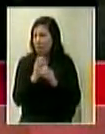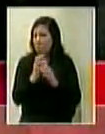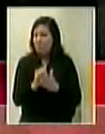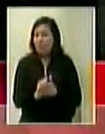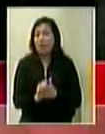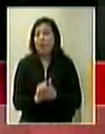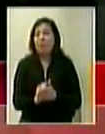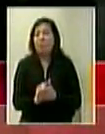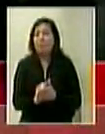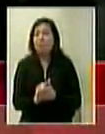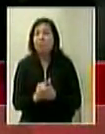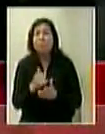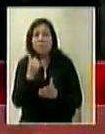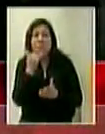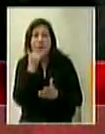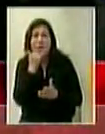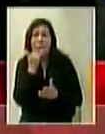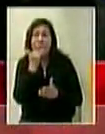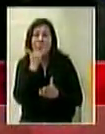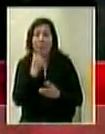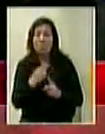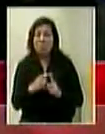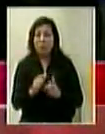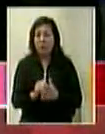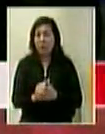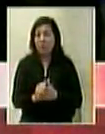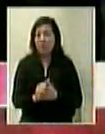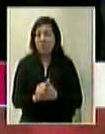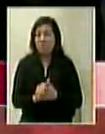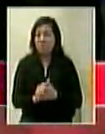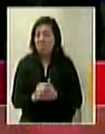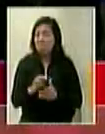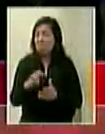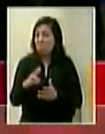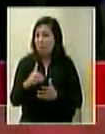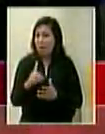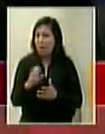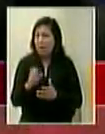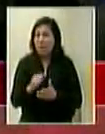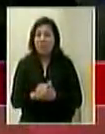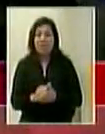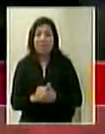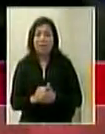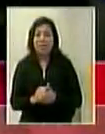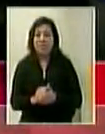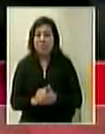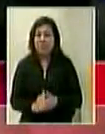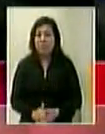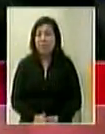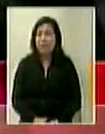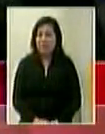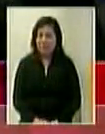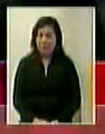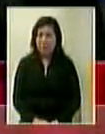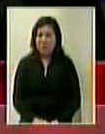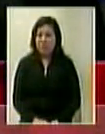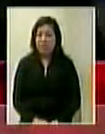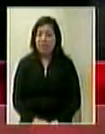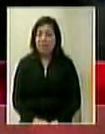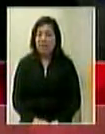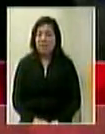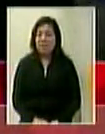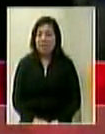mañana, celulares. Y en el caso de Mame, que es un delincuente prontuariado, harto